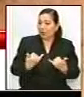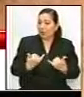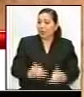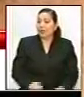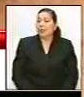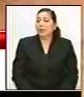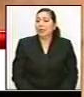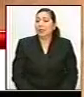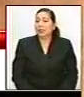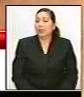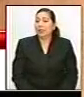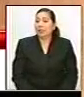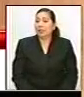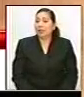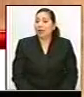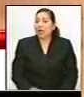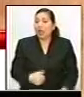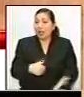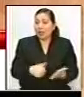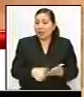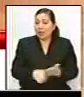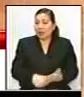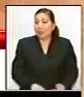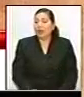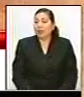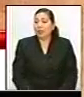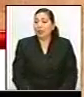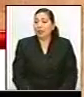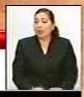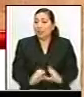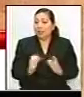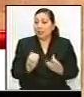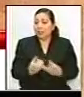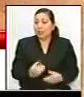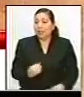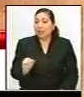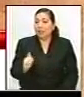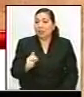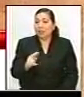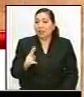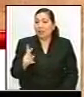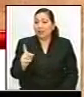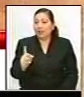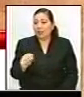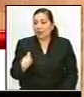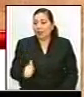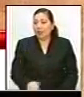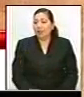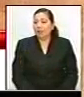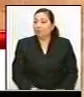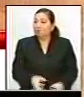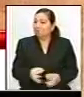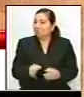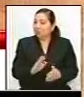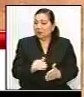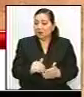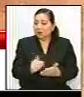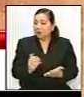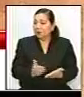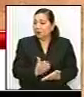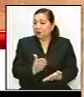saqué una carta de la congresista Saavedra. Le expliqué todo el